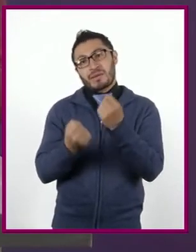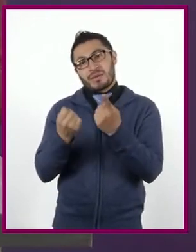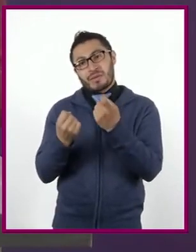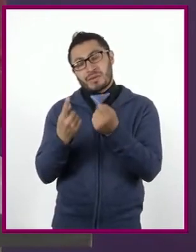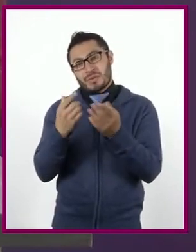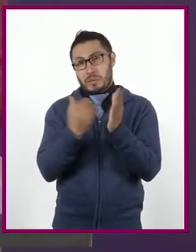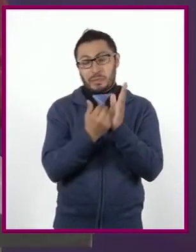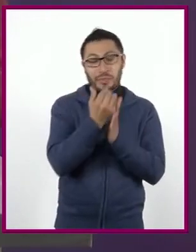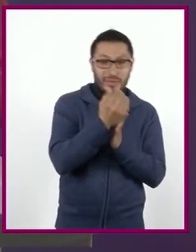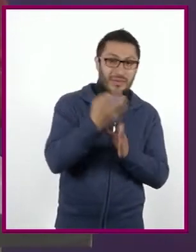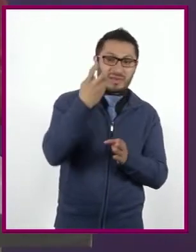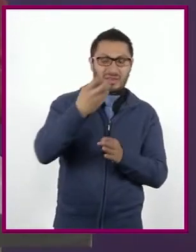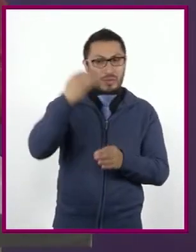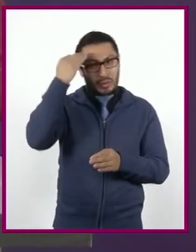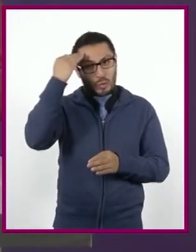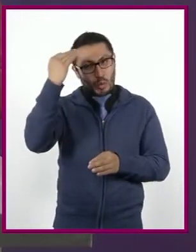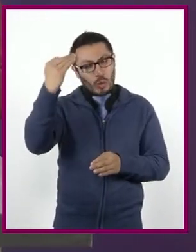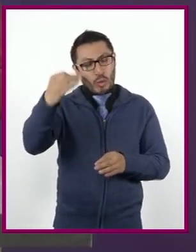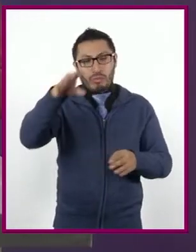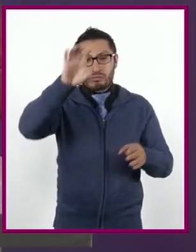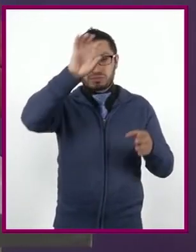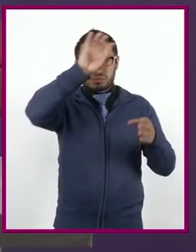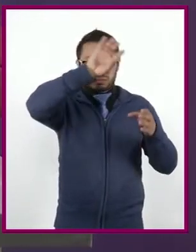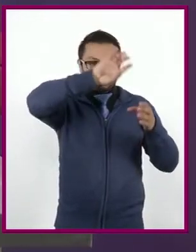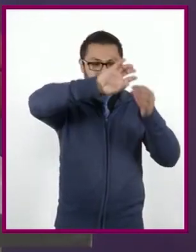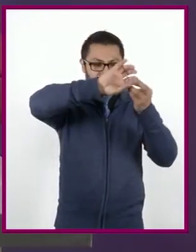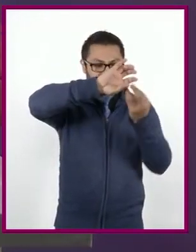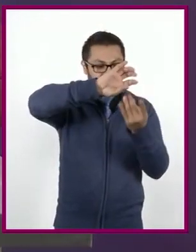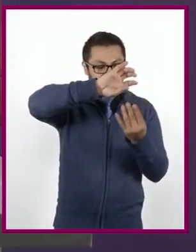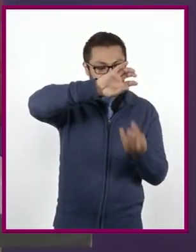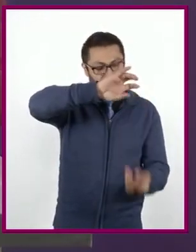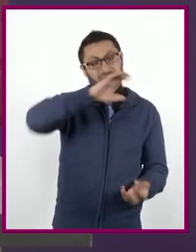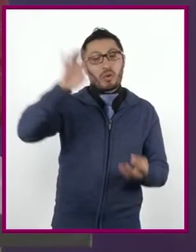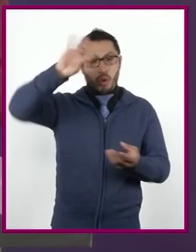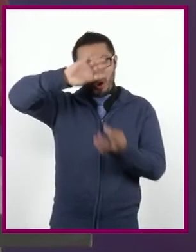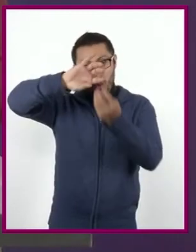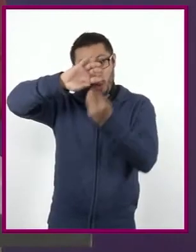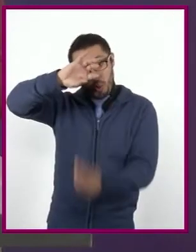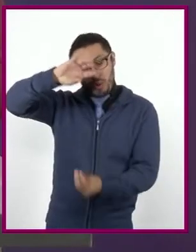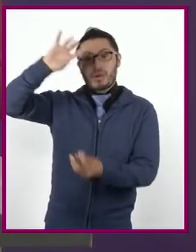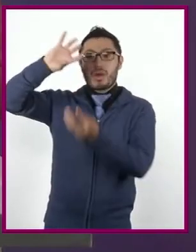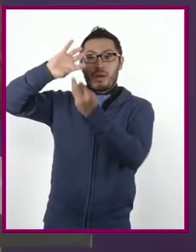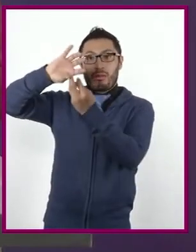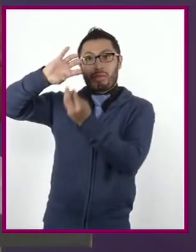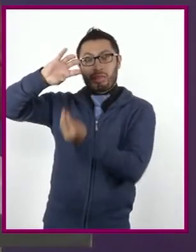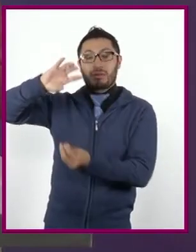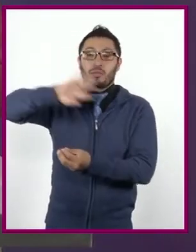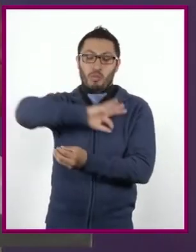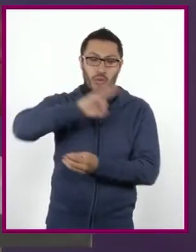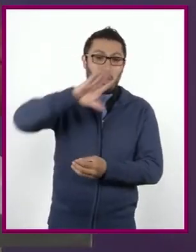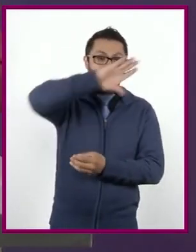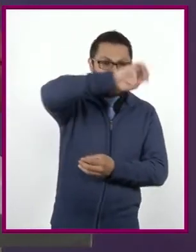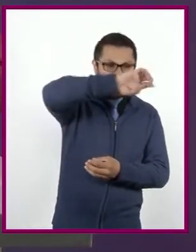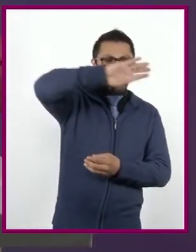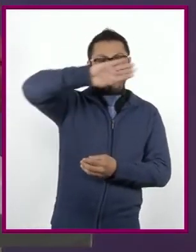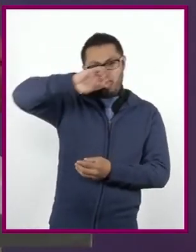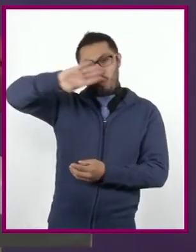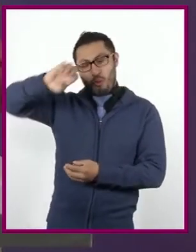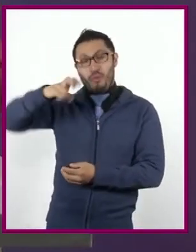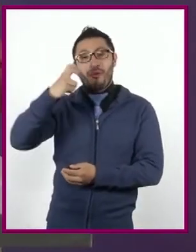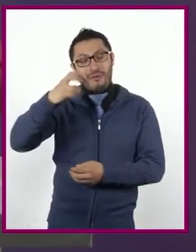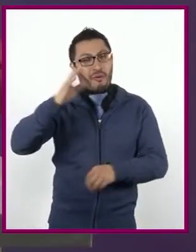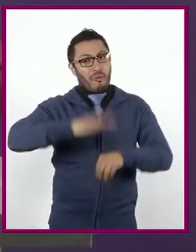tardan más tiempo en salir. Si quieres que salgan más rápido, podrías aplicar presión y para modificar